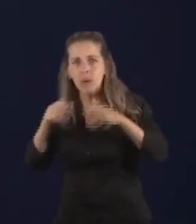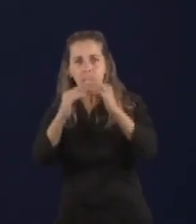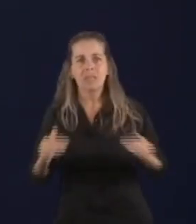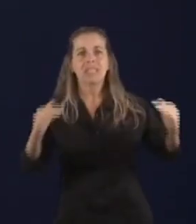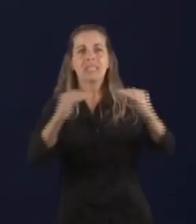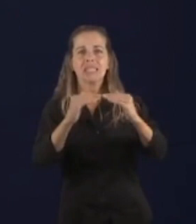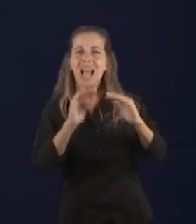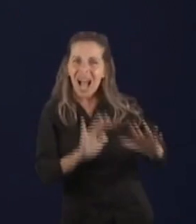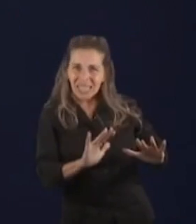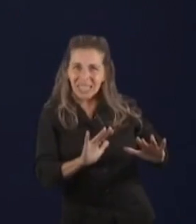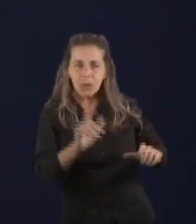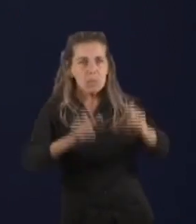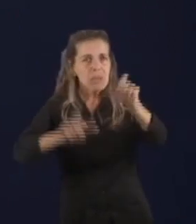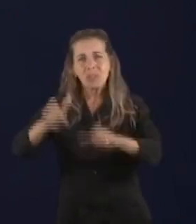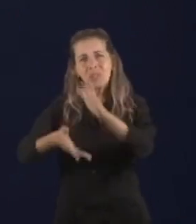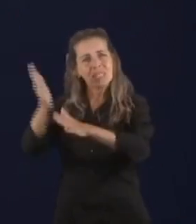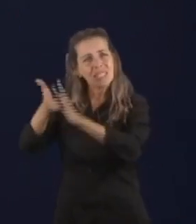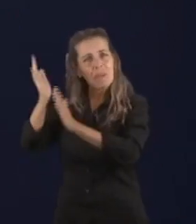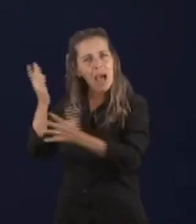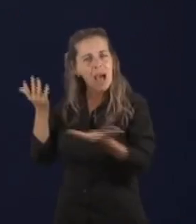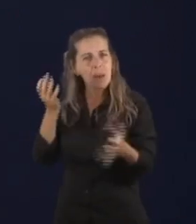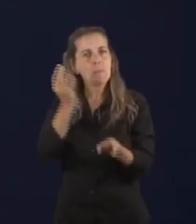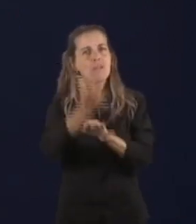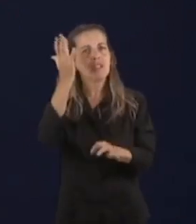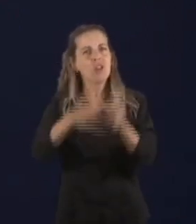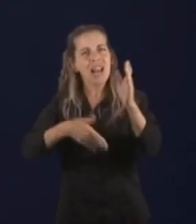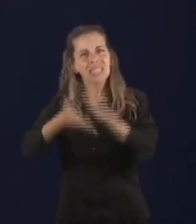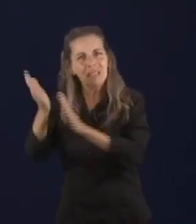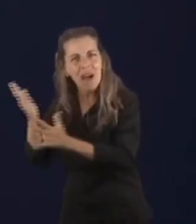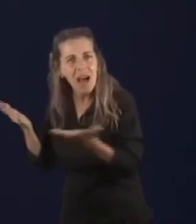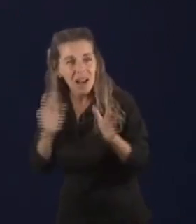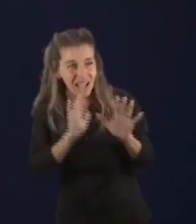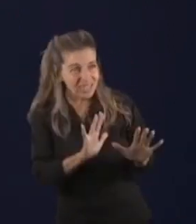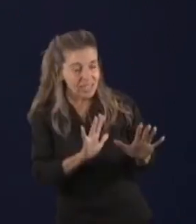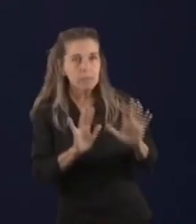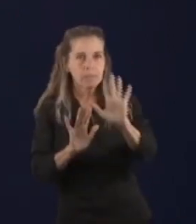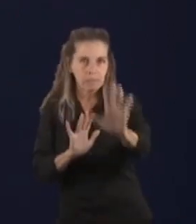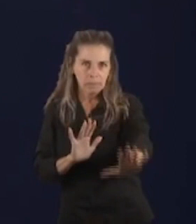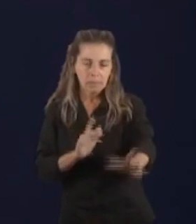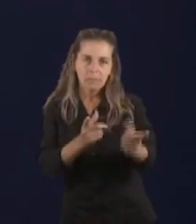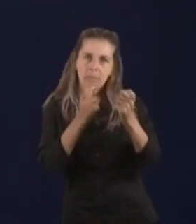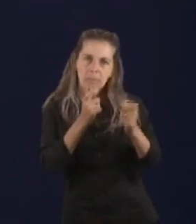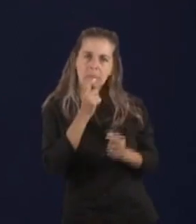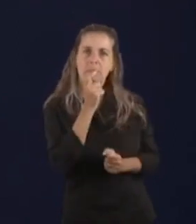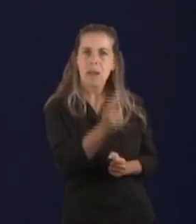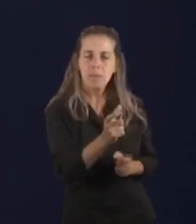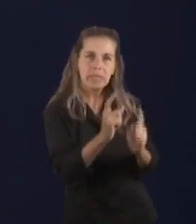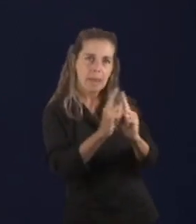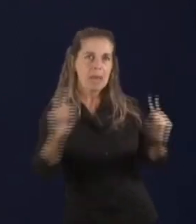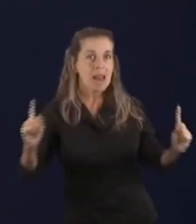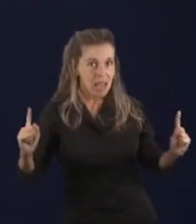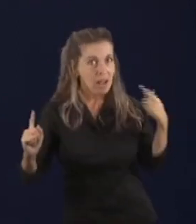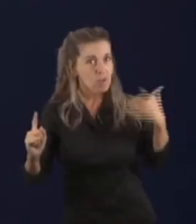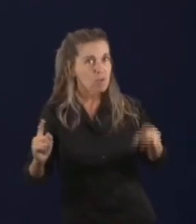Gracias bueno a ver amerita una respuesta más extensa a la pregunta que me haces